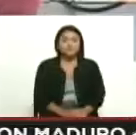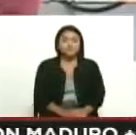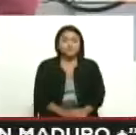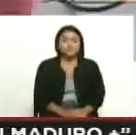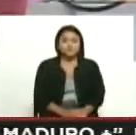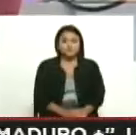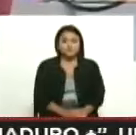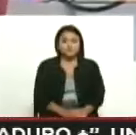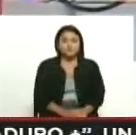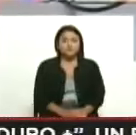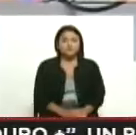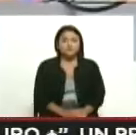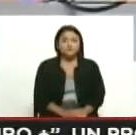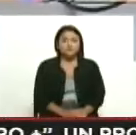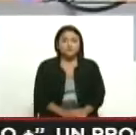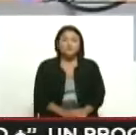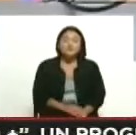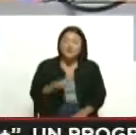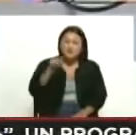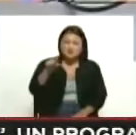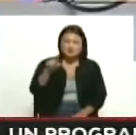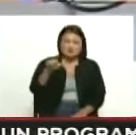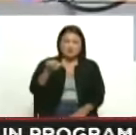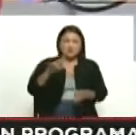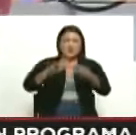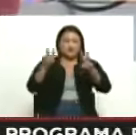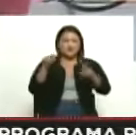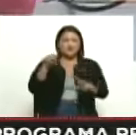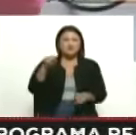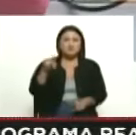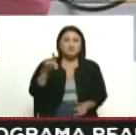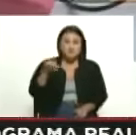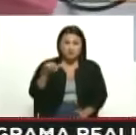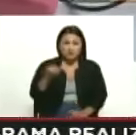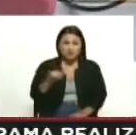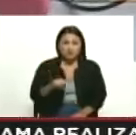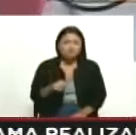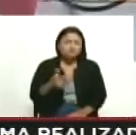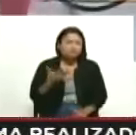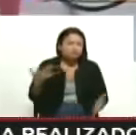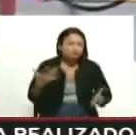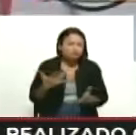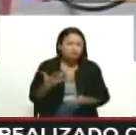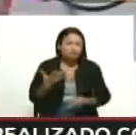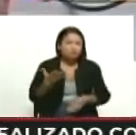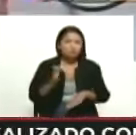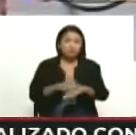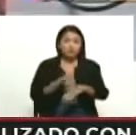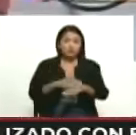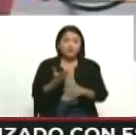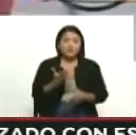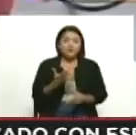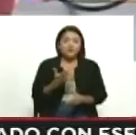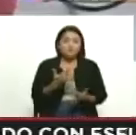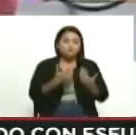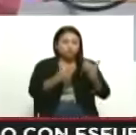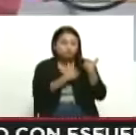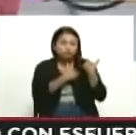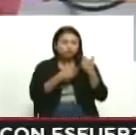Y esa paz que estamos consolidando está constituida básicamente por un pueblo que